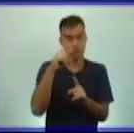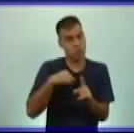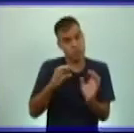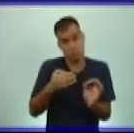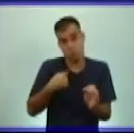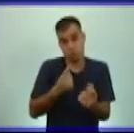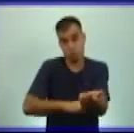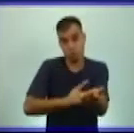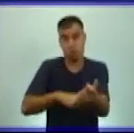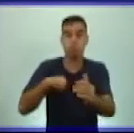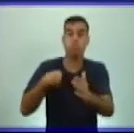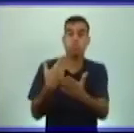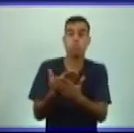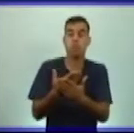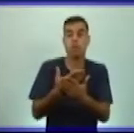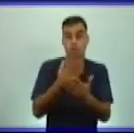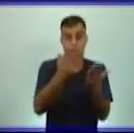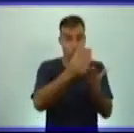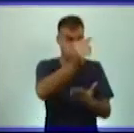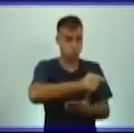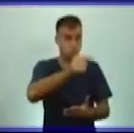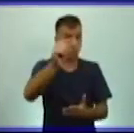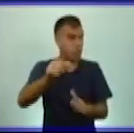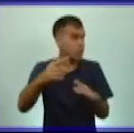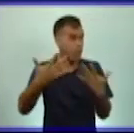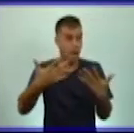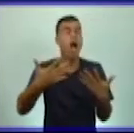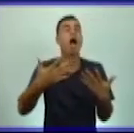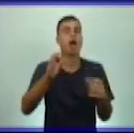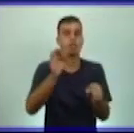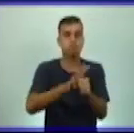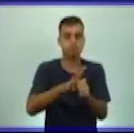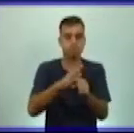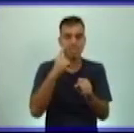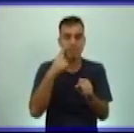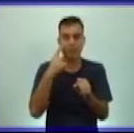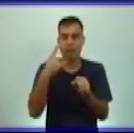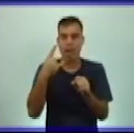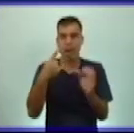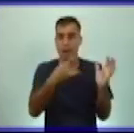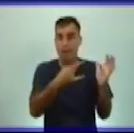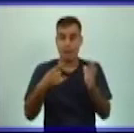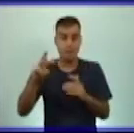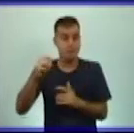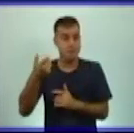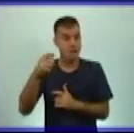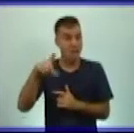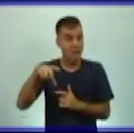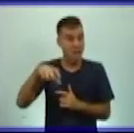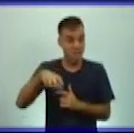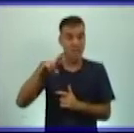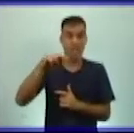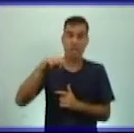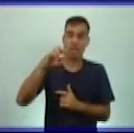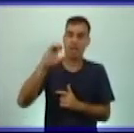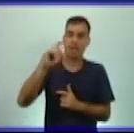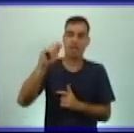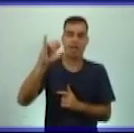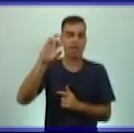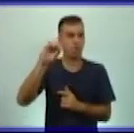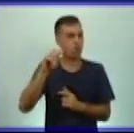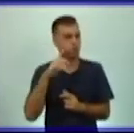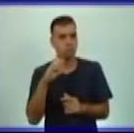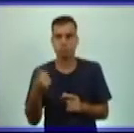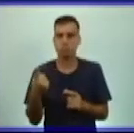estudiantes es que a partir del polo magnético del campo inductor, usted represente el polo del